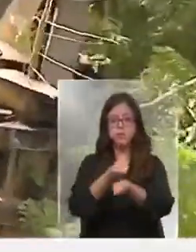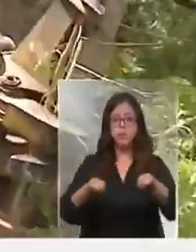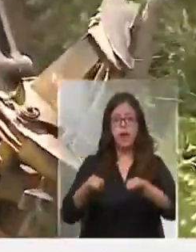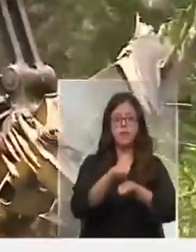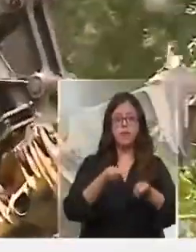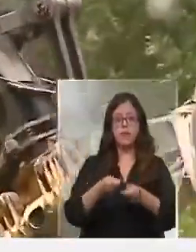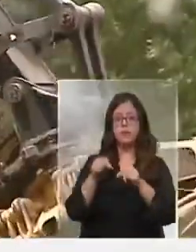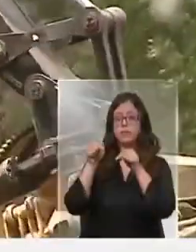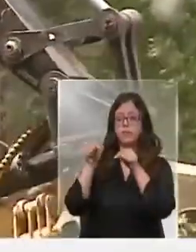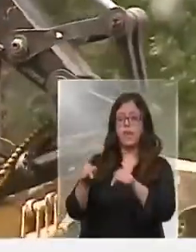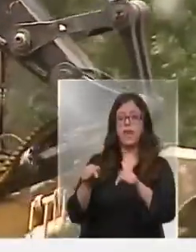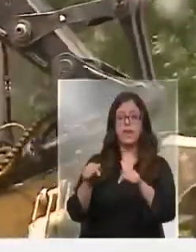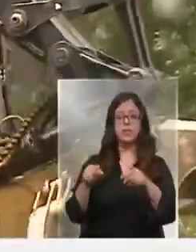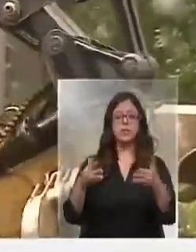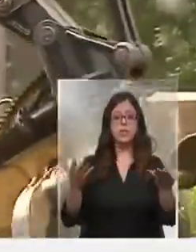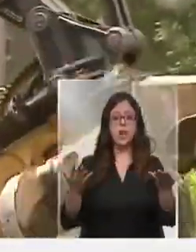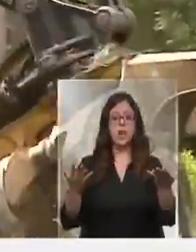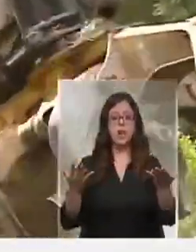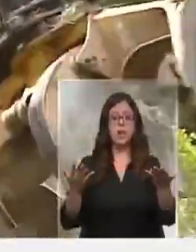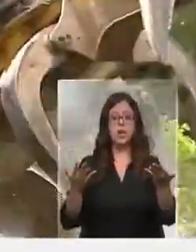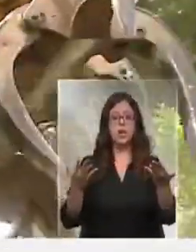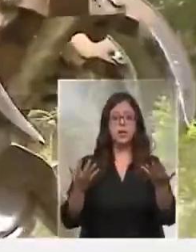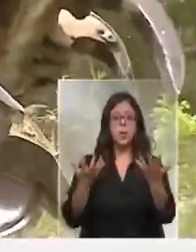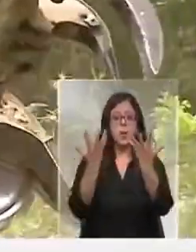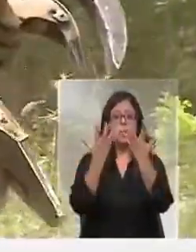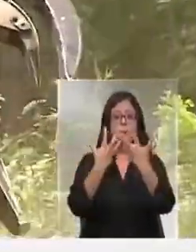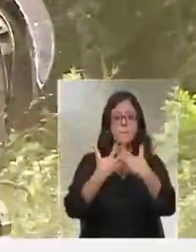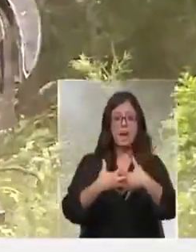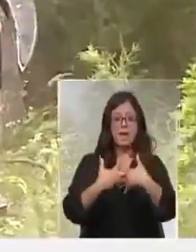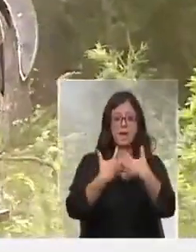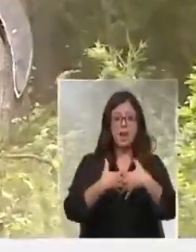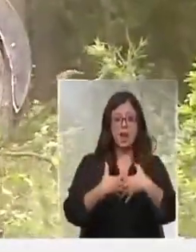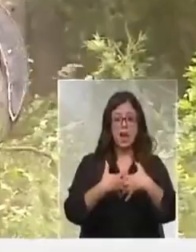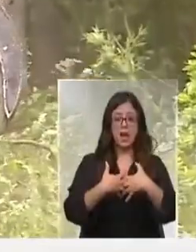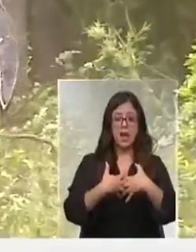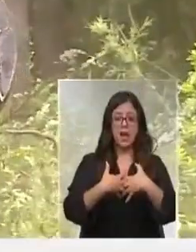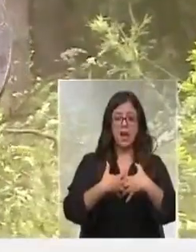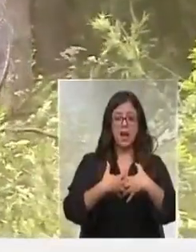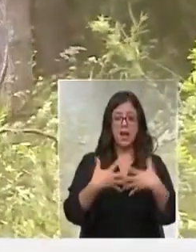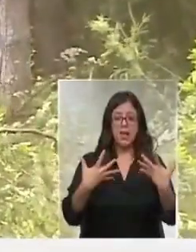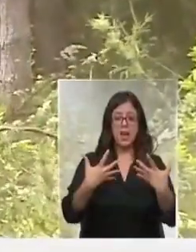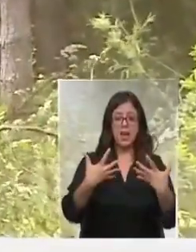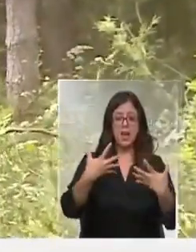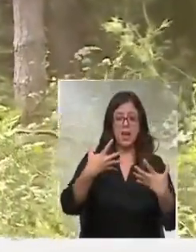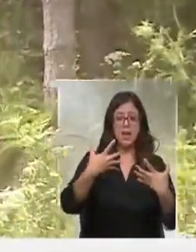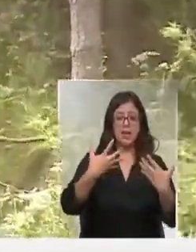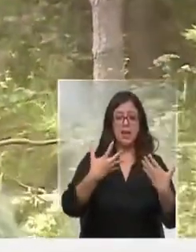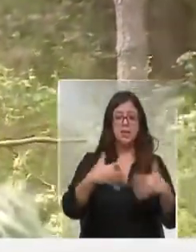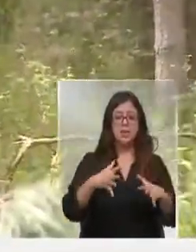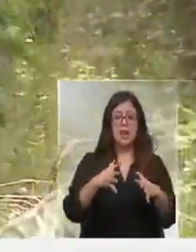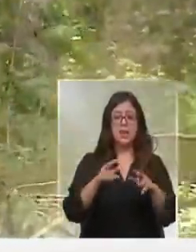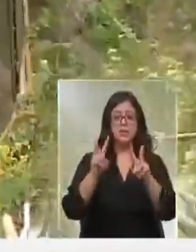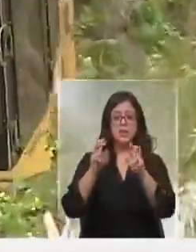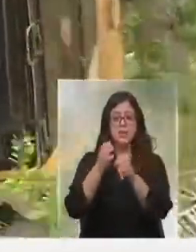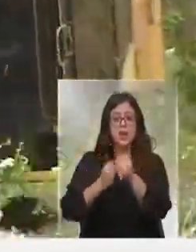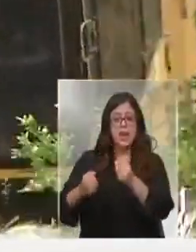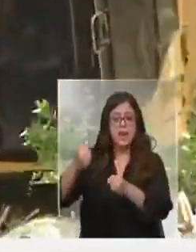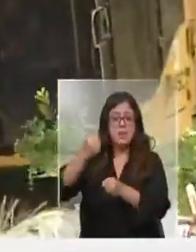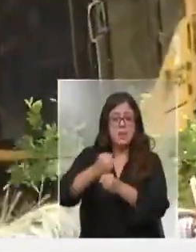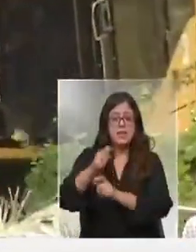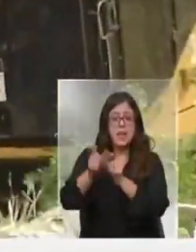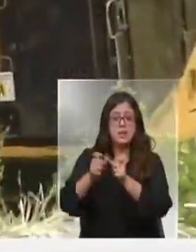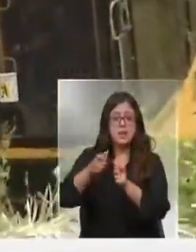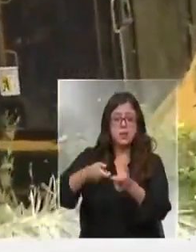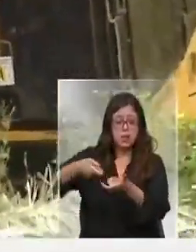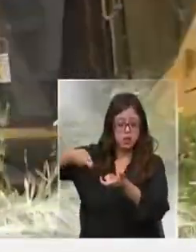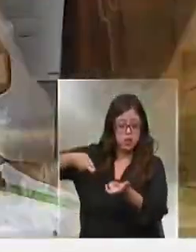Eso es una máquina cosechadora que lo que hace es el volteo y que reemplaza a los tradicionales motosierristas y que